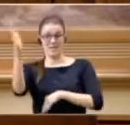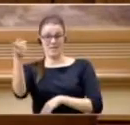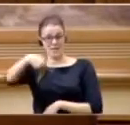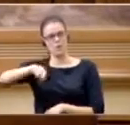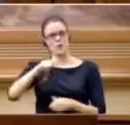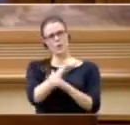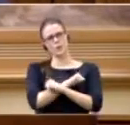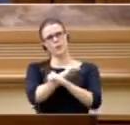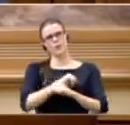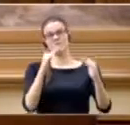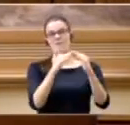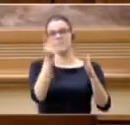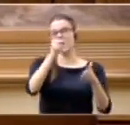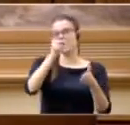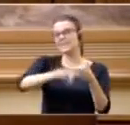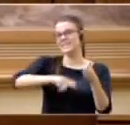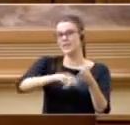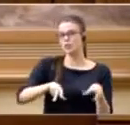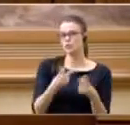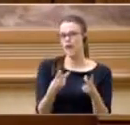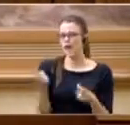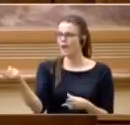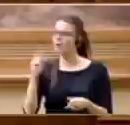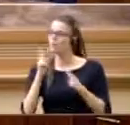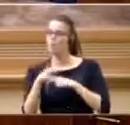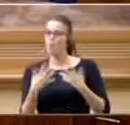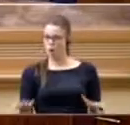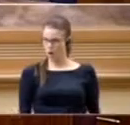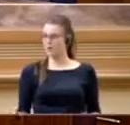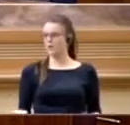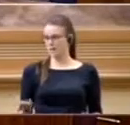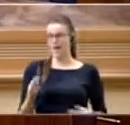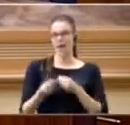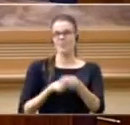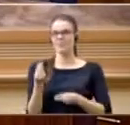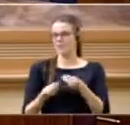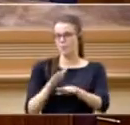social? Diga también a esos canarios qué va a hacer su gobierno.